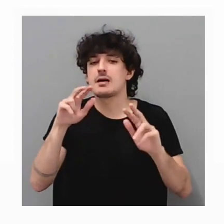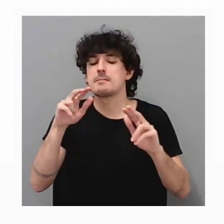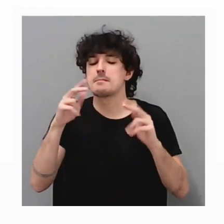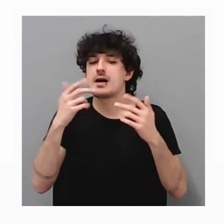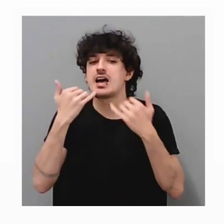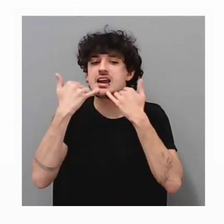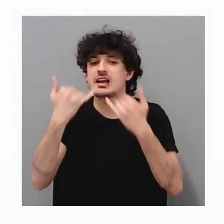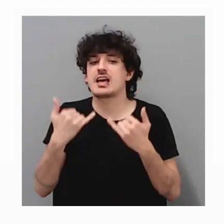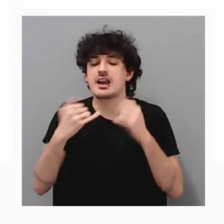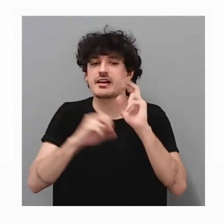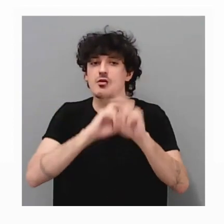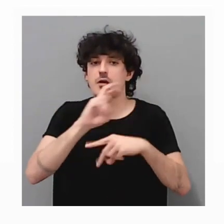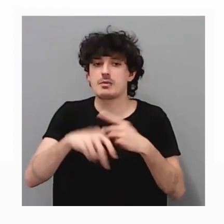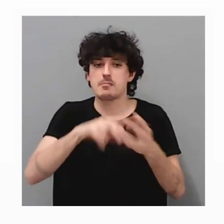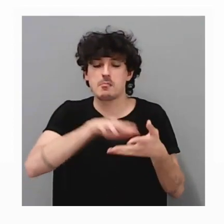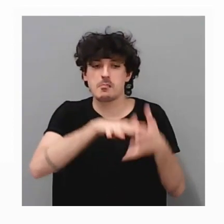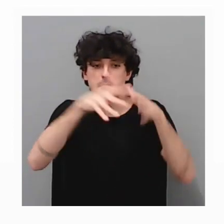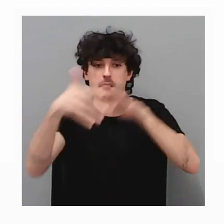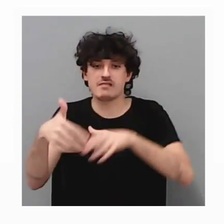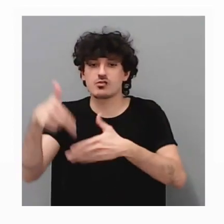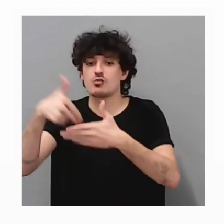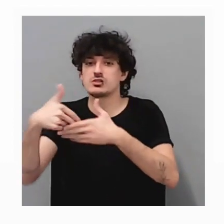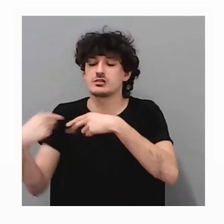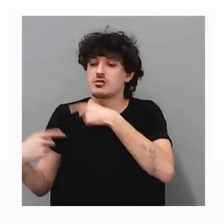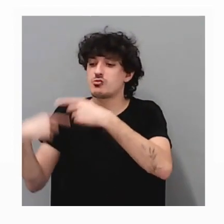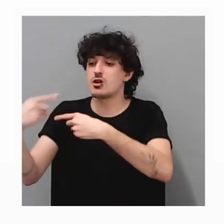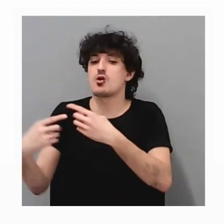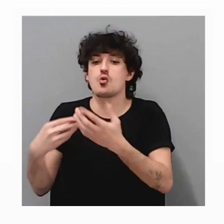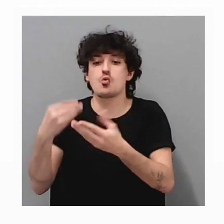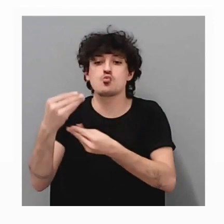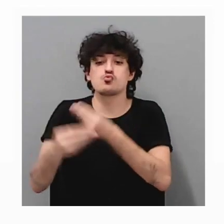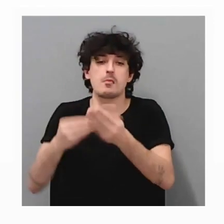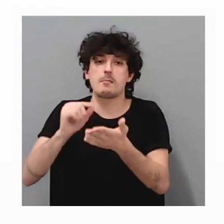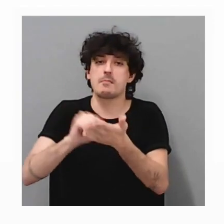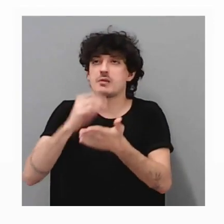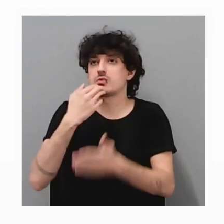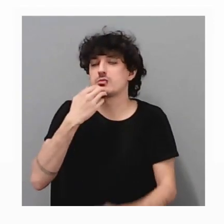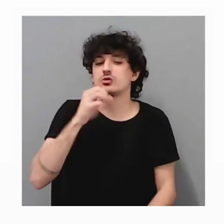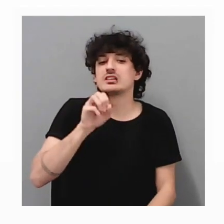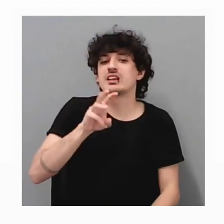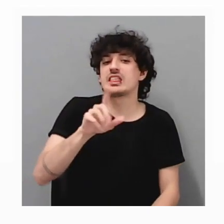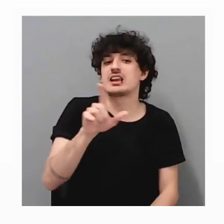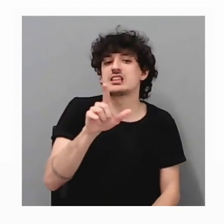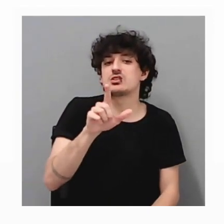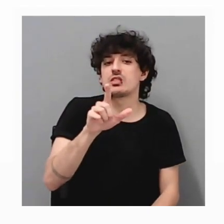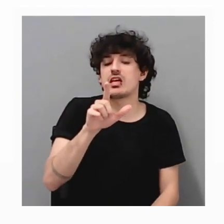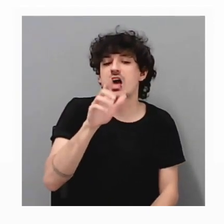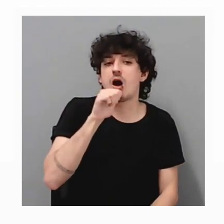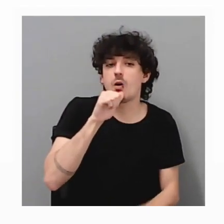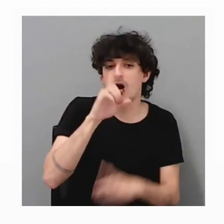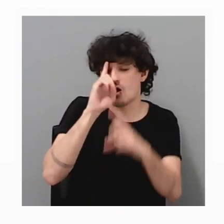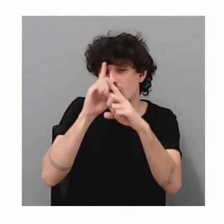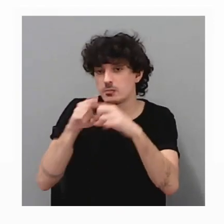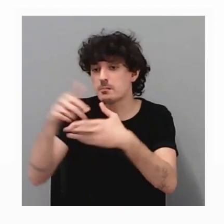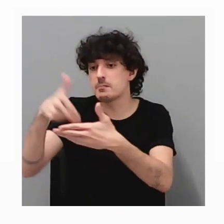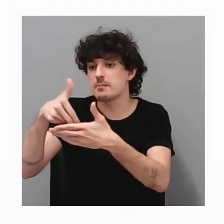combustibles tradicionales, que tienen uso inmediato. Y en vez de consumir 13 litros de agua para producir 1 litro de combustible, como se usa ahora en la